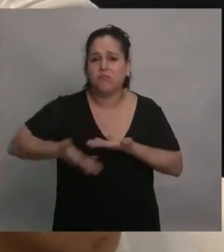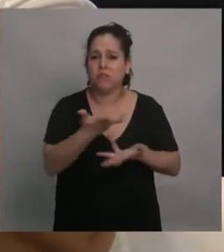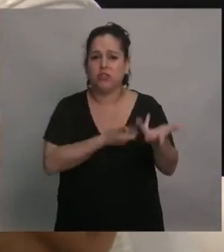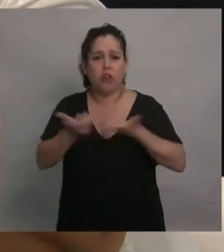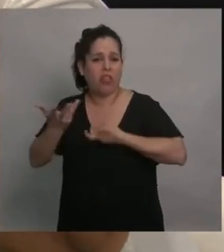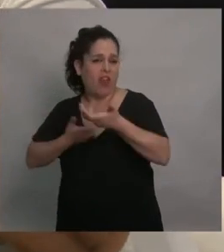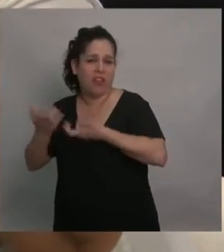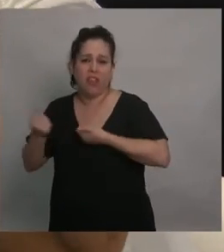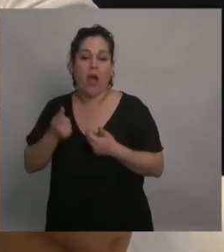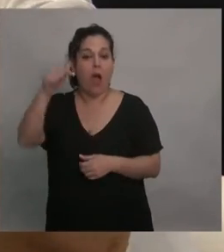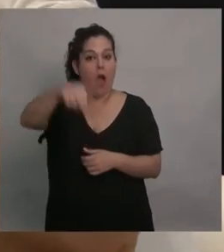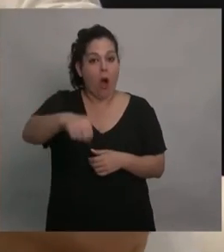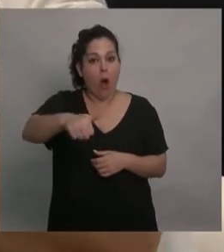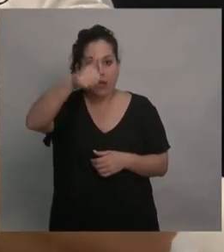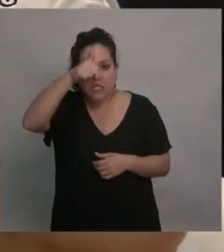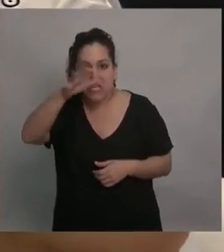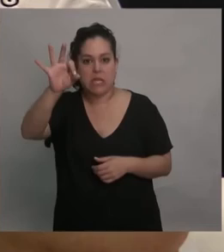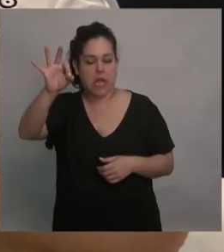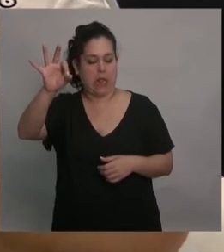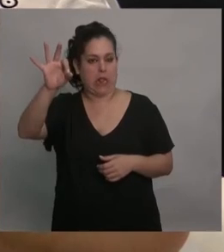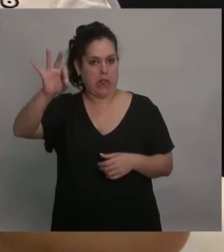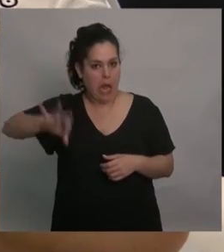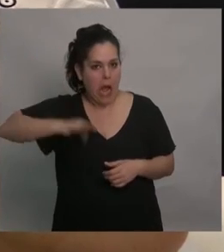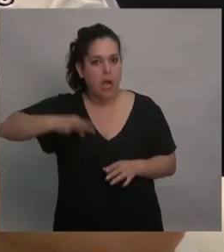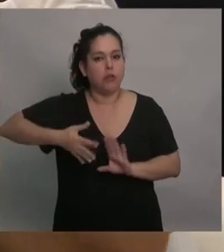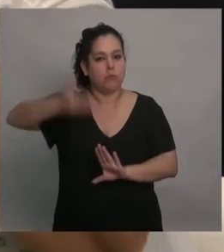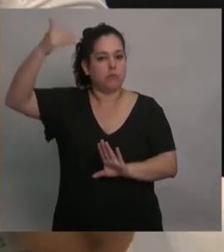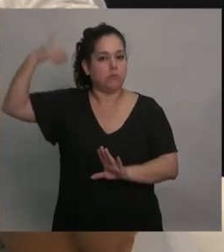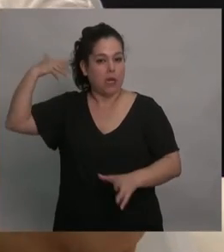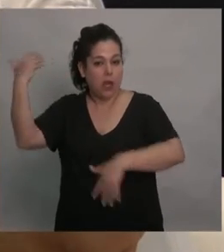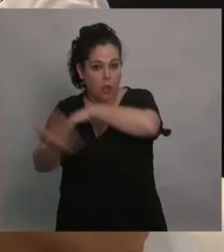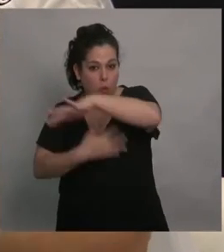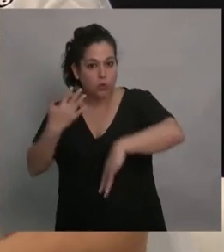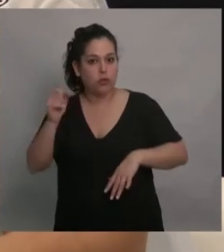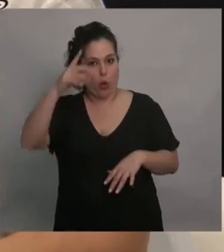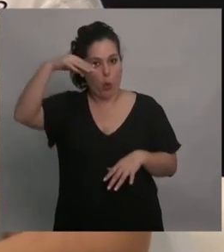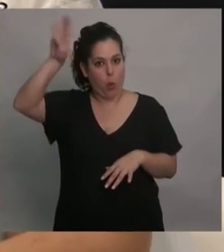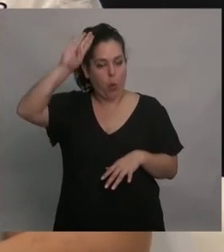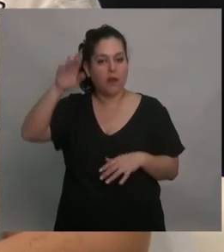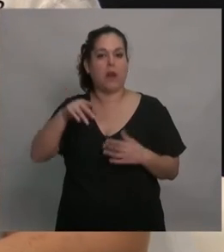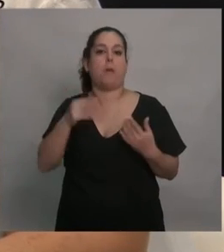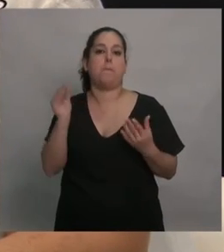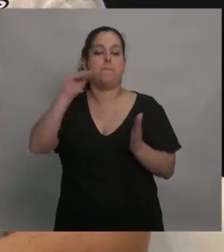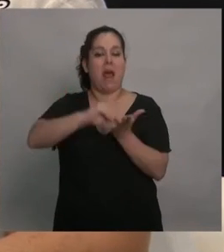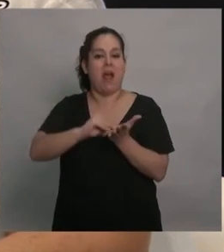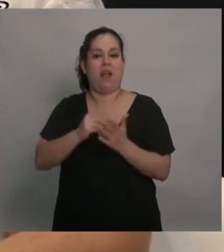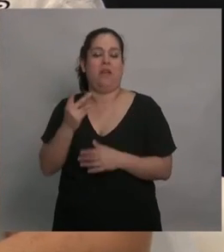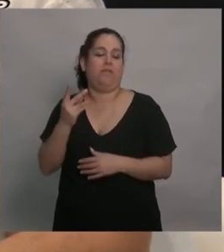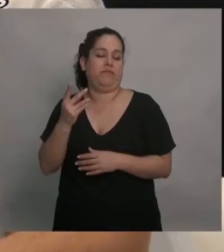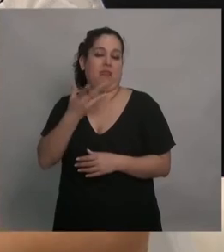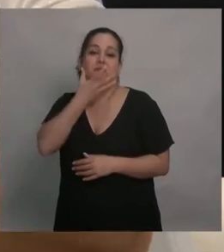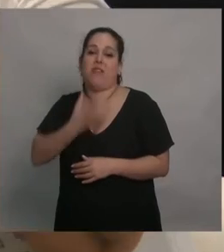Y hoy, cuando conmemoramos 60 años de la existencia de la revolución y los 2 de la desaparición física de